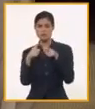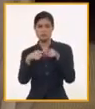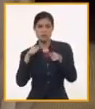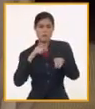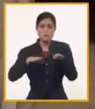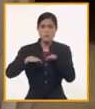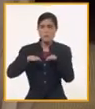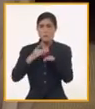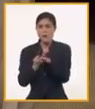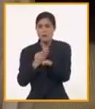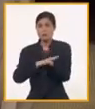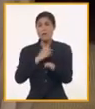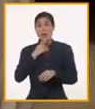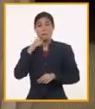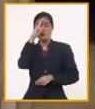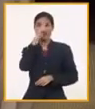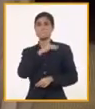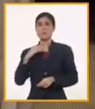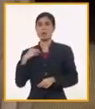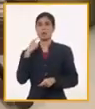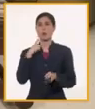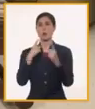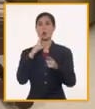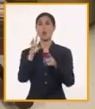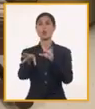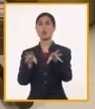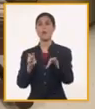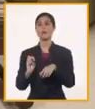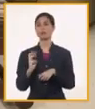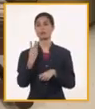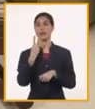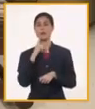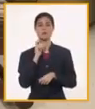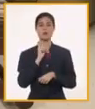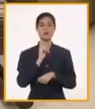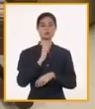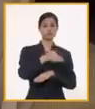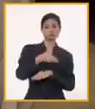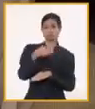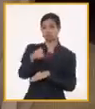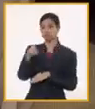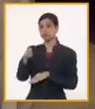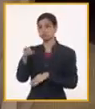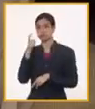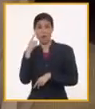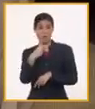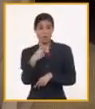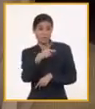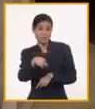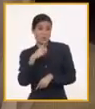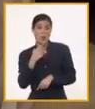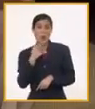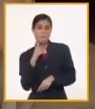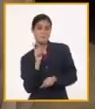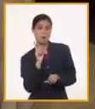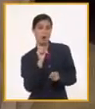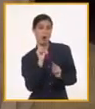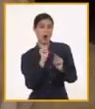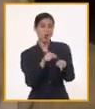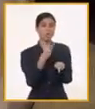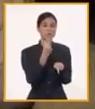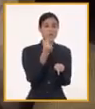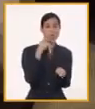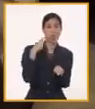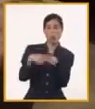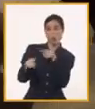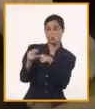digamos, había médicos que trabajaban en 3 lugares. Porque, como usted trabajó en 3 lugares. Sí, para buscarse aquí tanto, y completar los